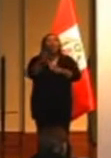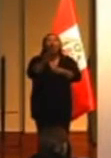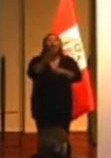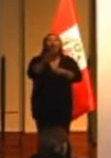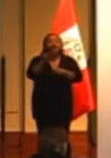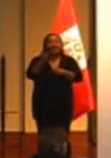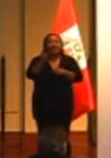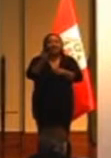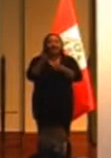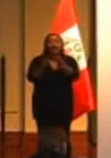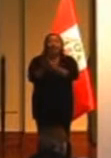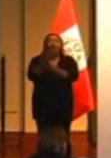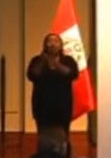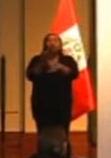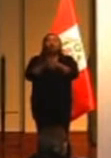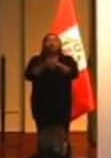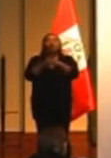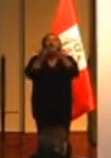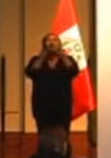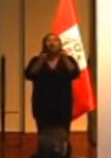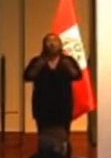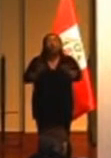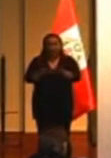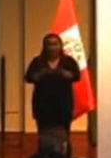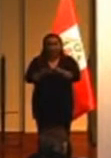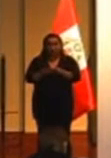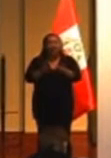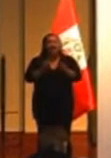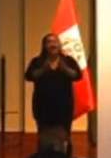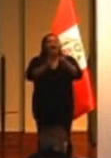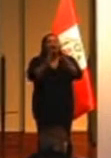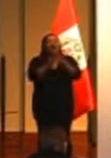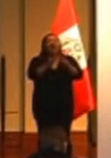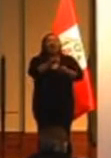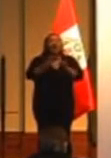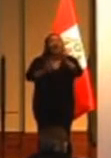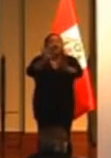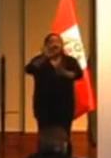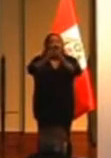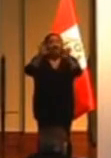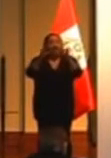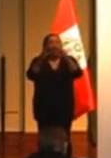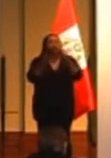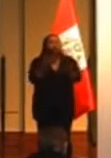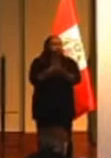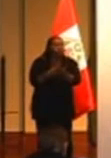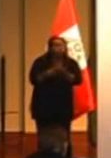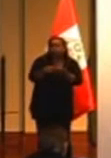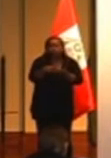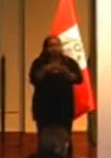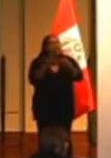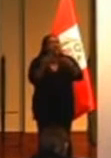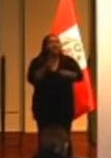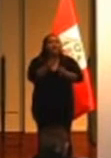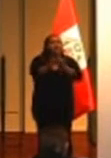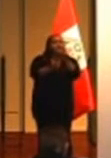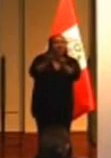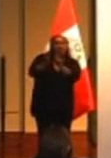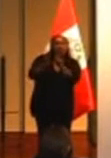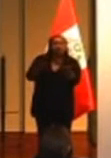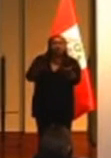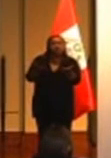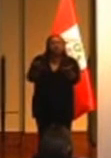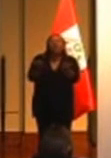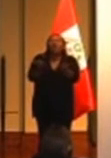de tecnología de la información que se reúne cada 15 días y que está muy activo, preguntándose, ¿y